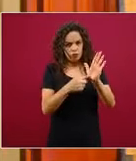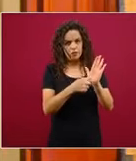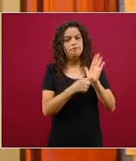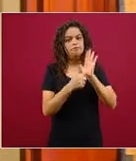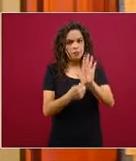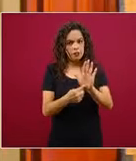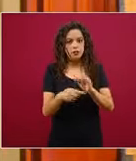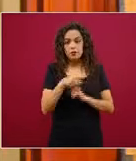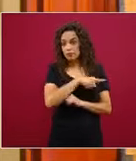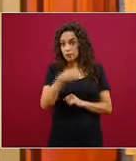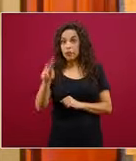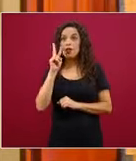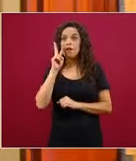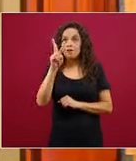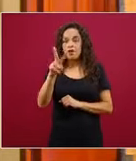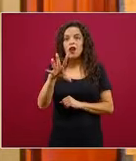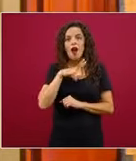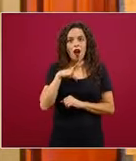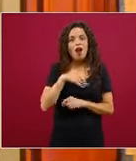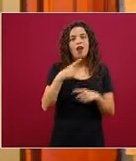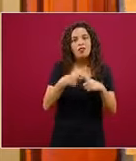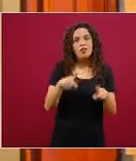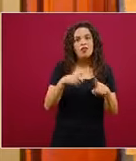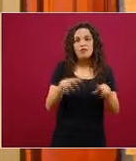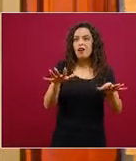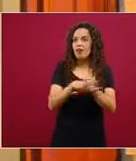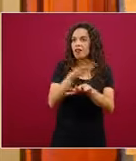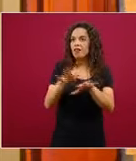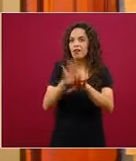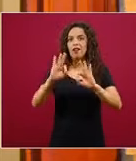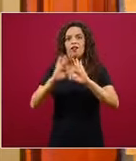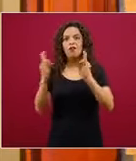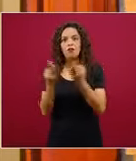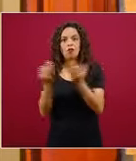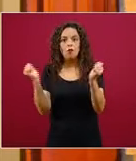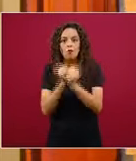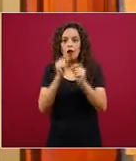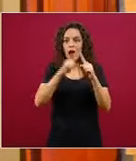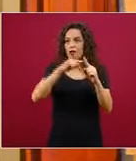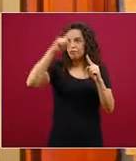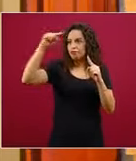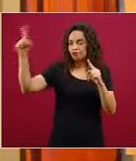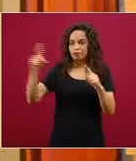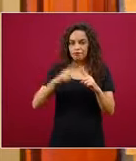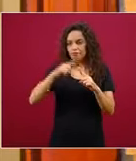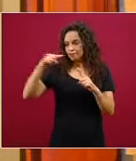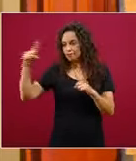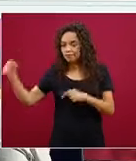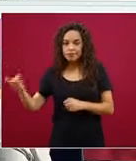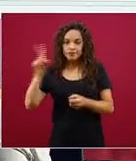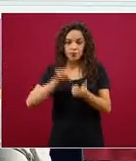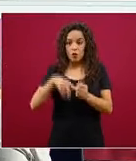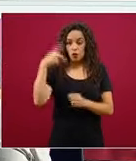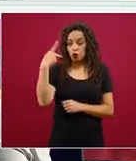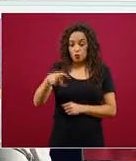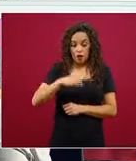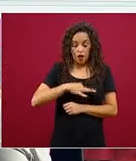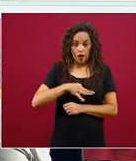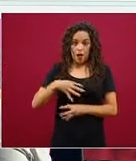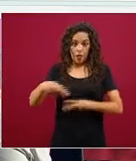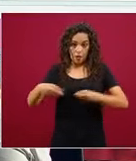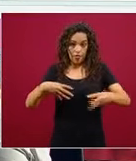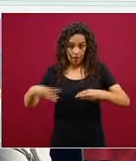notando diferentes patrones del comportamiento de sus curvas epidémicas, del comportamiento de su epidemia.